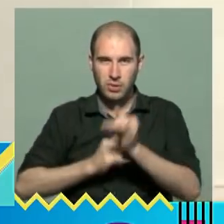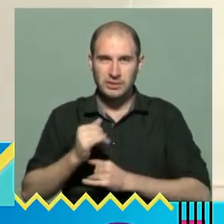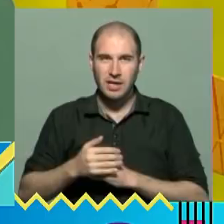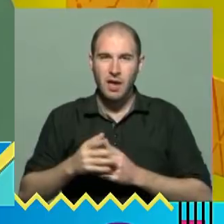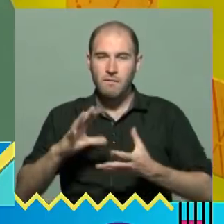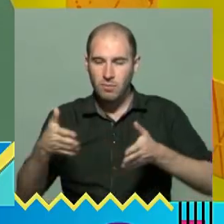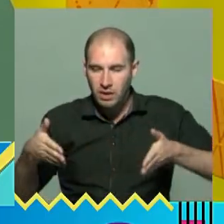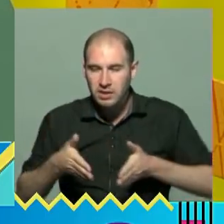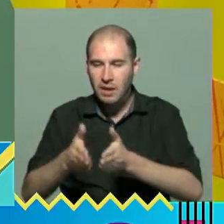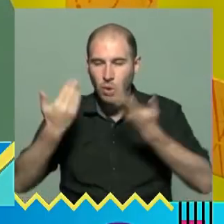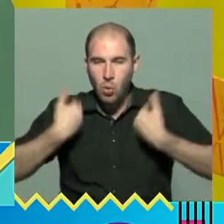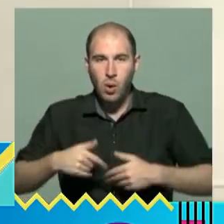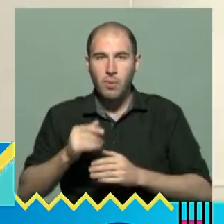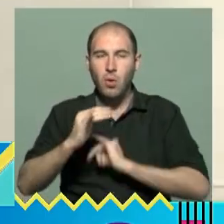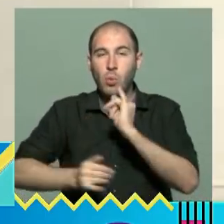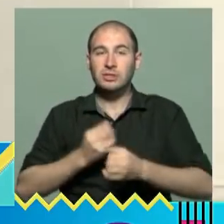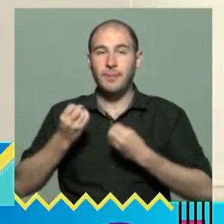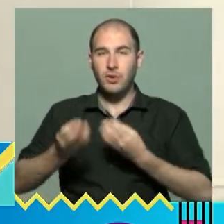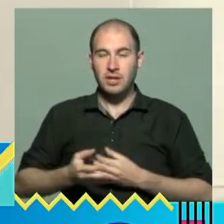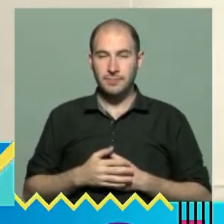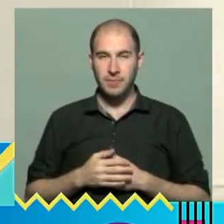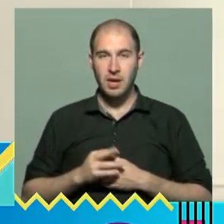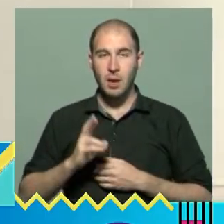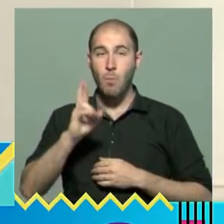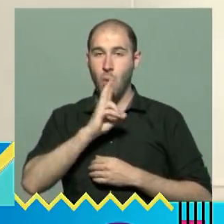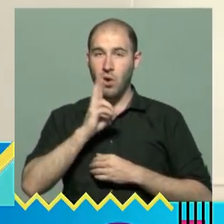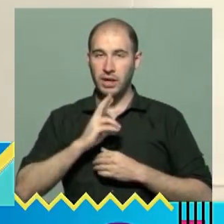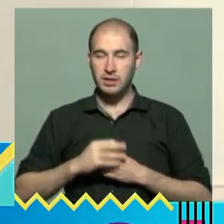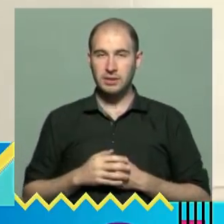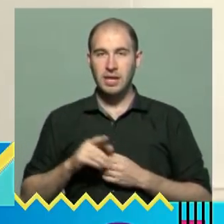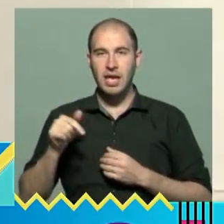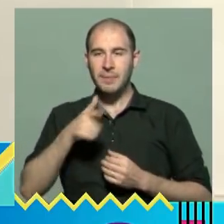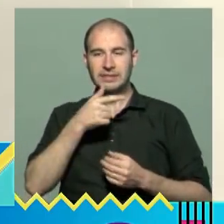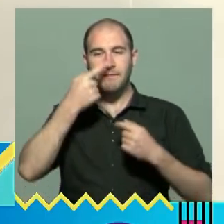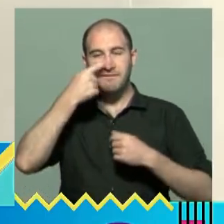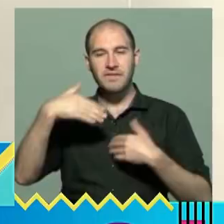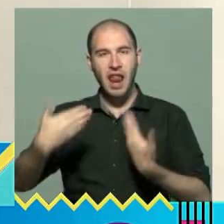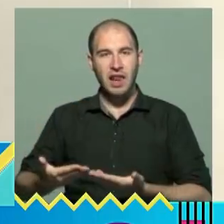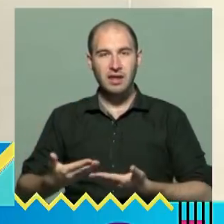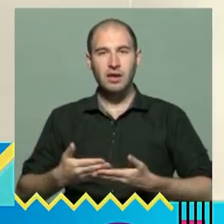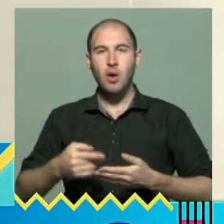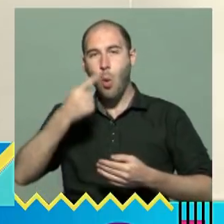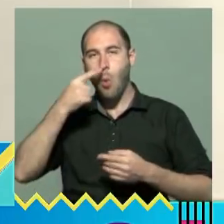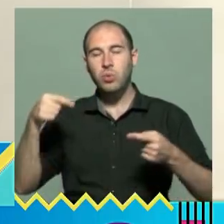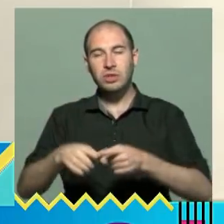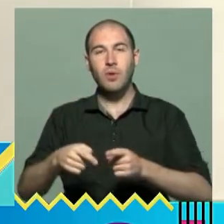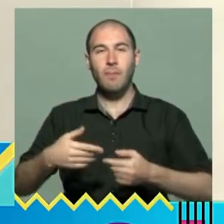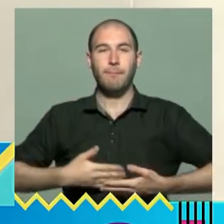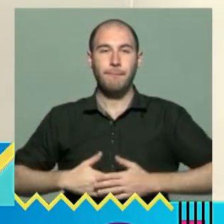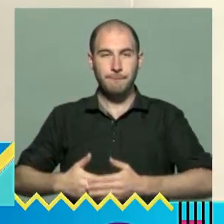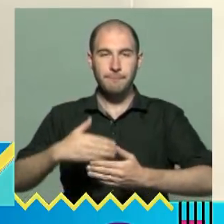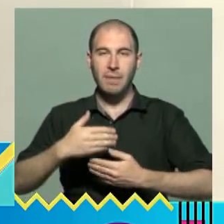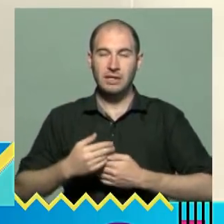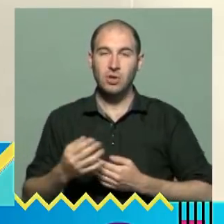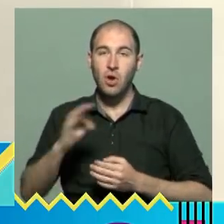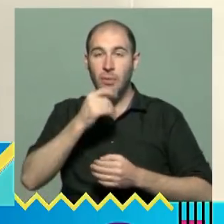camino biológico que pueda explicar, digamos, que la mujer tenga como fin la maternidad, digamos, ni que esté